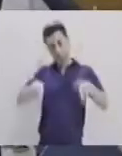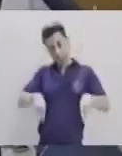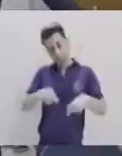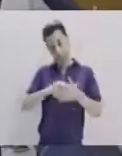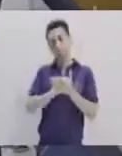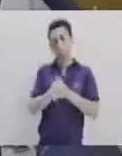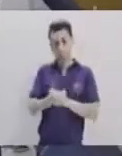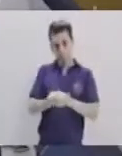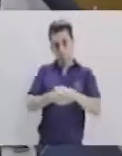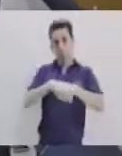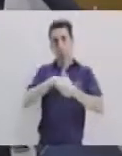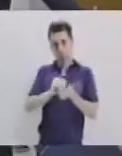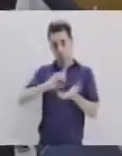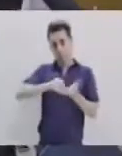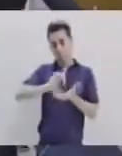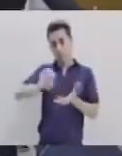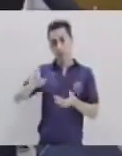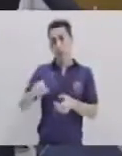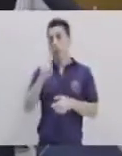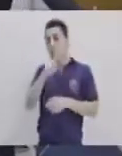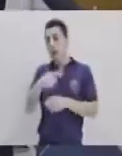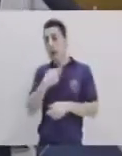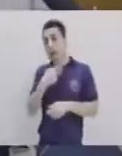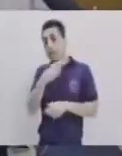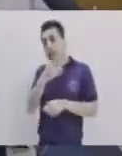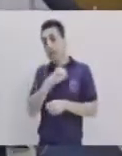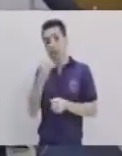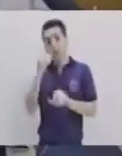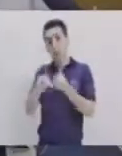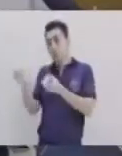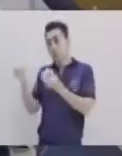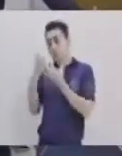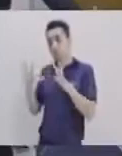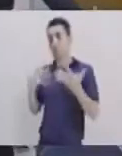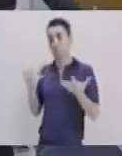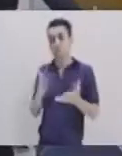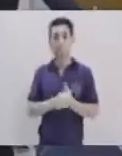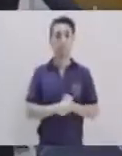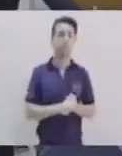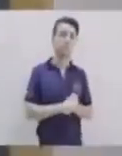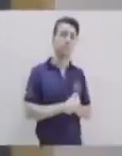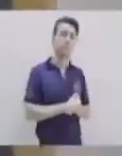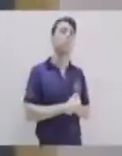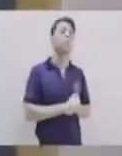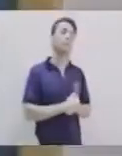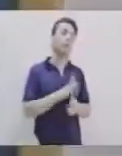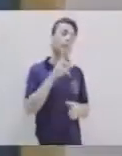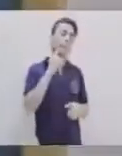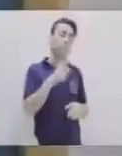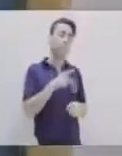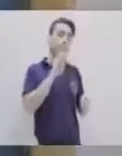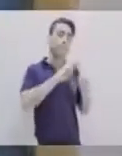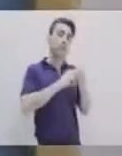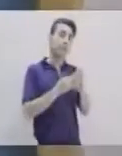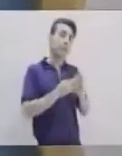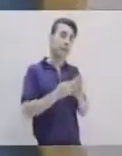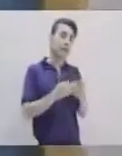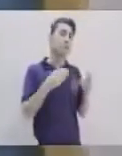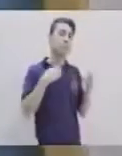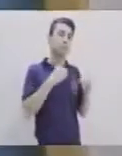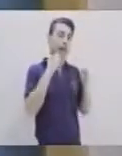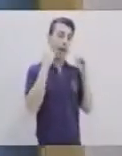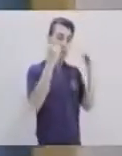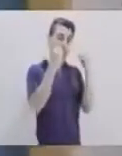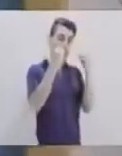jabón constantemente. No sé si tiene alguna última recomendación para nosotros. Bueno, la matemática nos enseña a